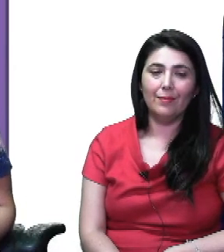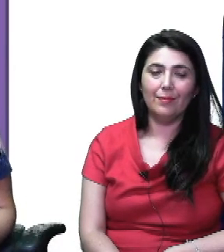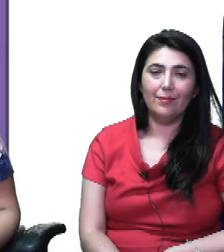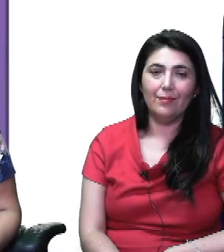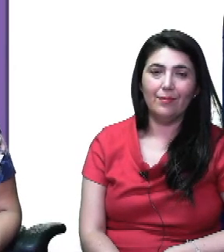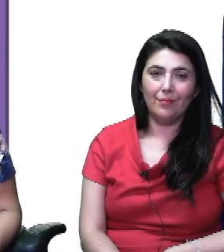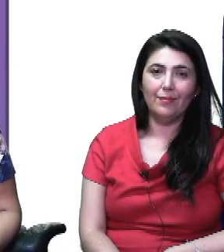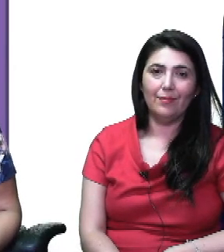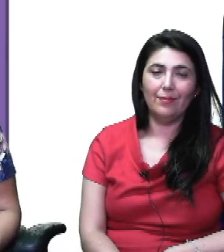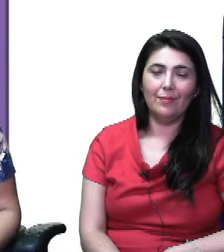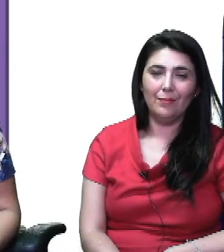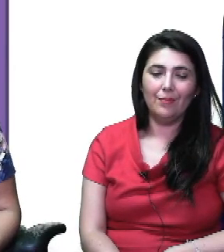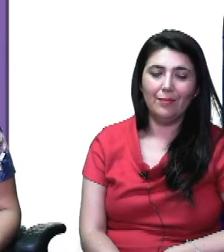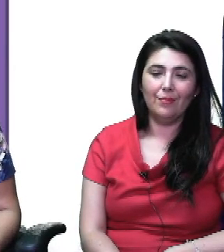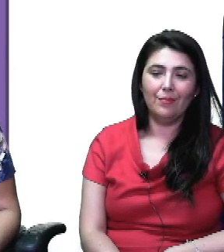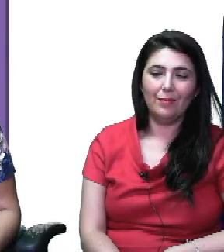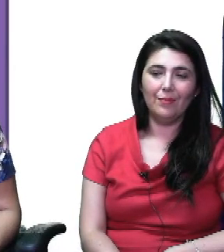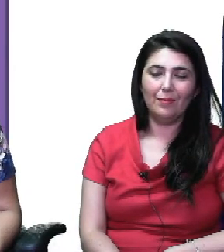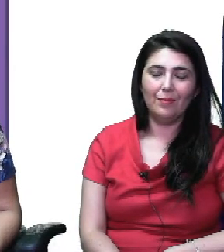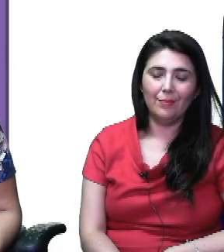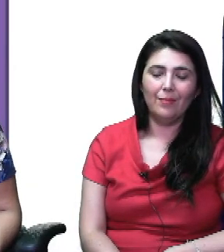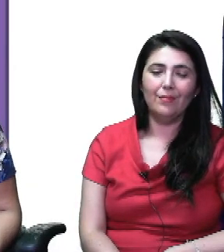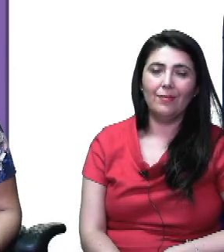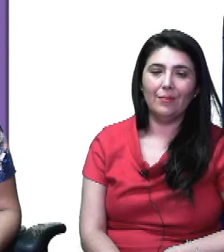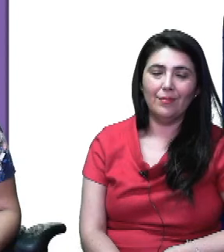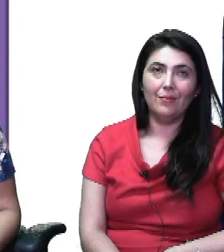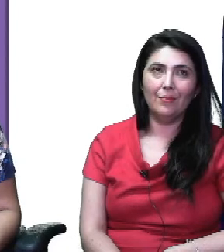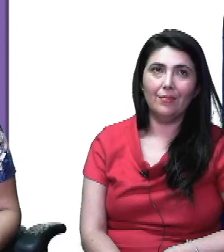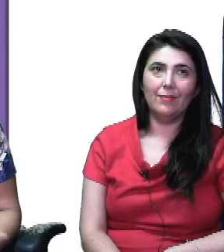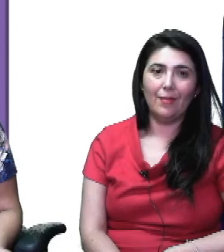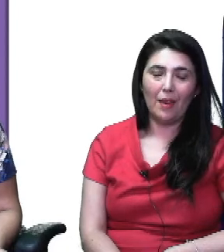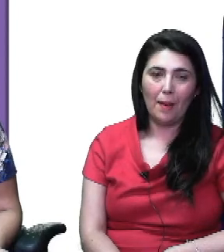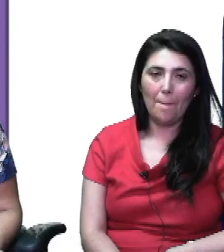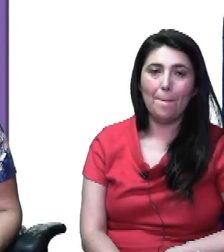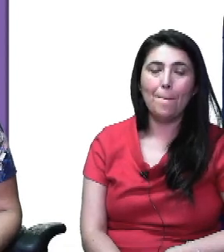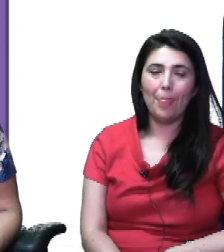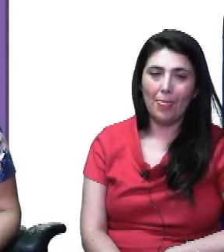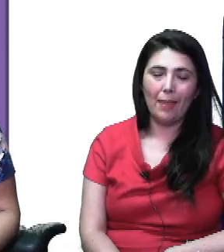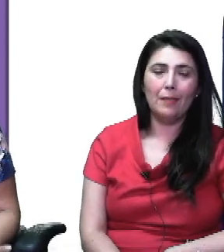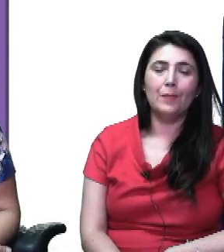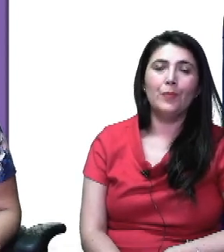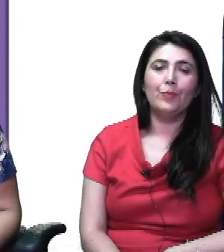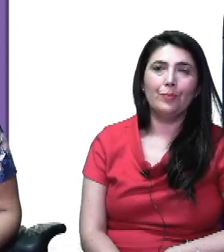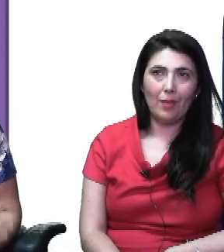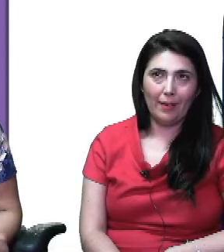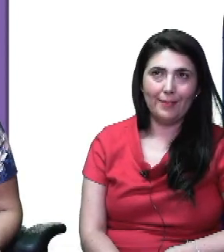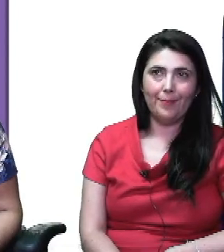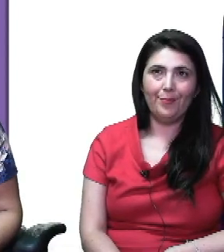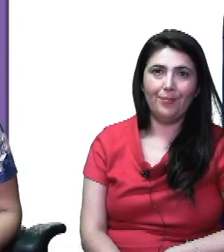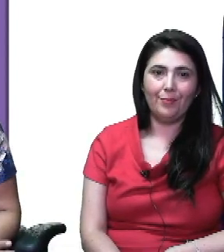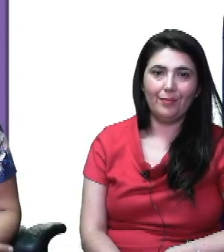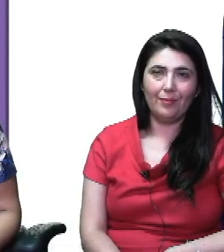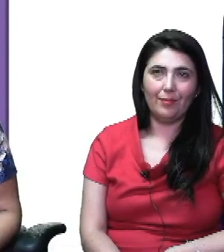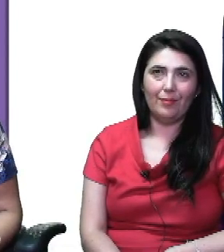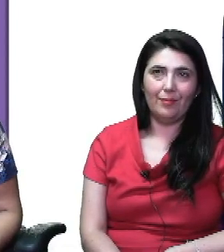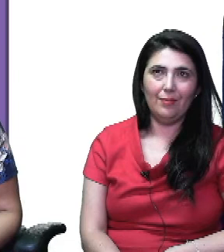quien va a emprender acciones, sino también múltiples otros sectores, tanto del Estado como también de la sociedad civil, y eso lo hemos tenido también